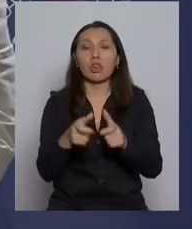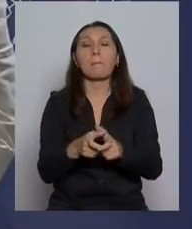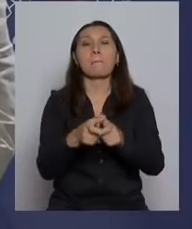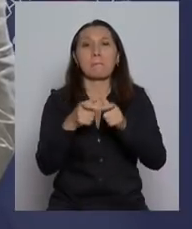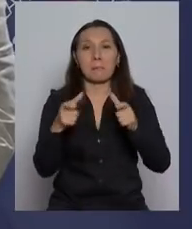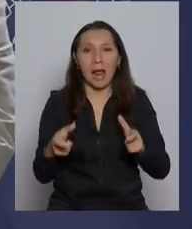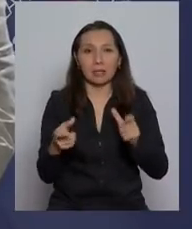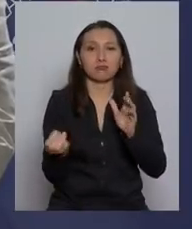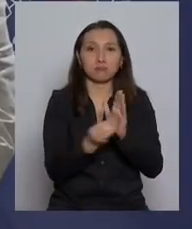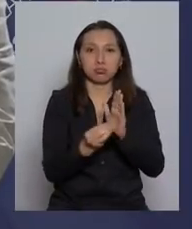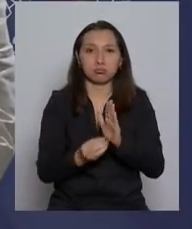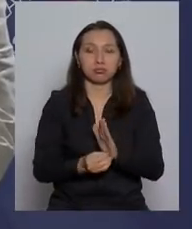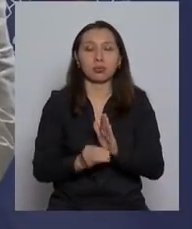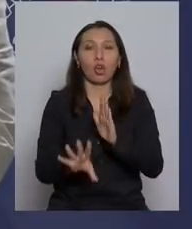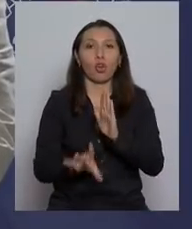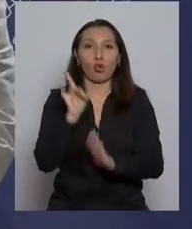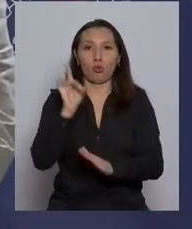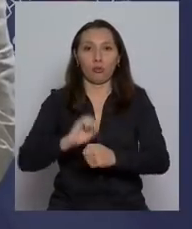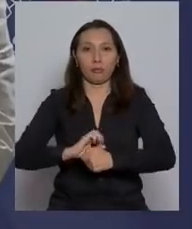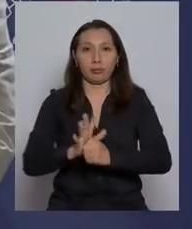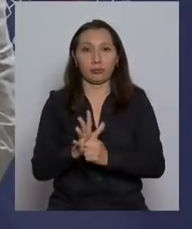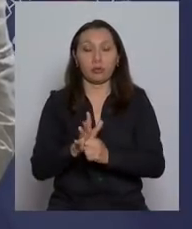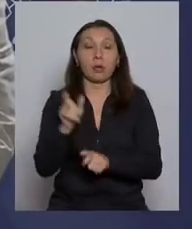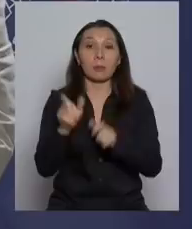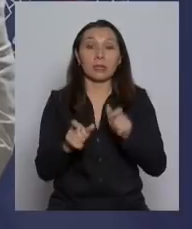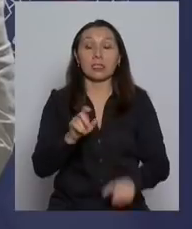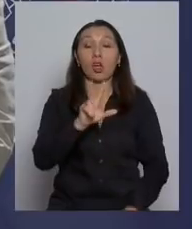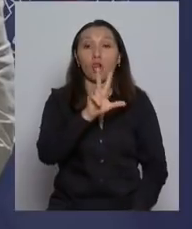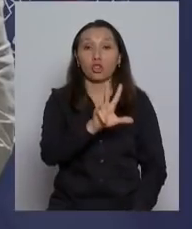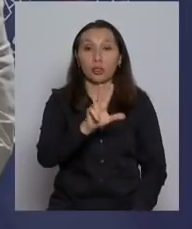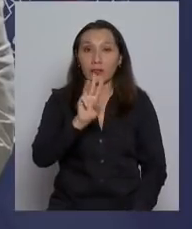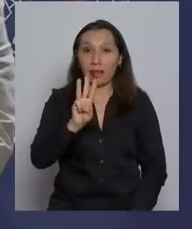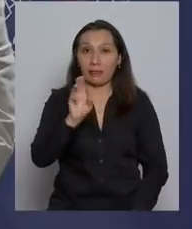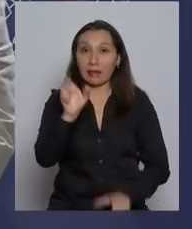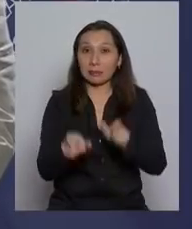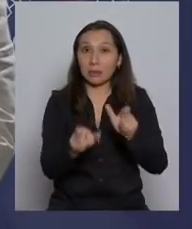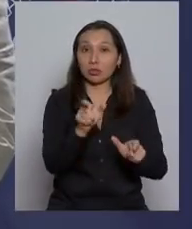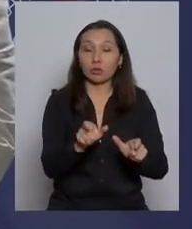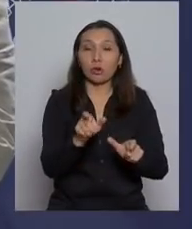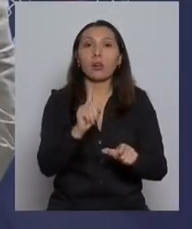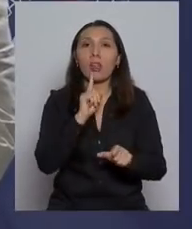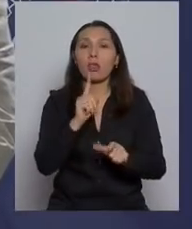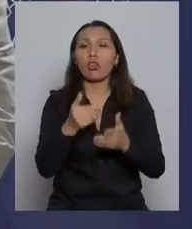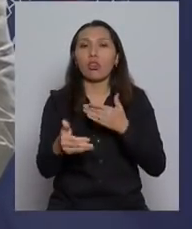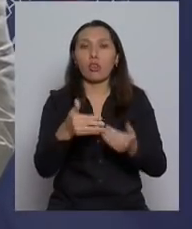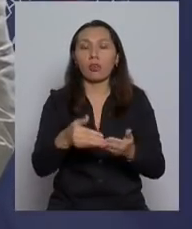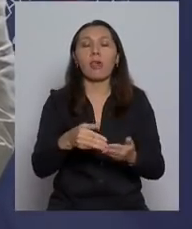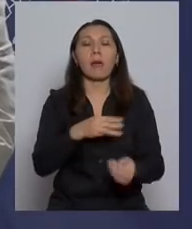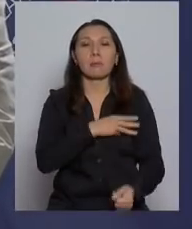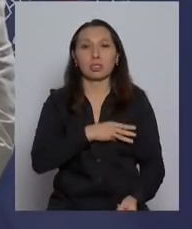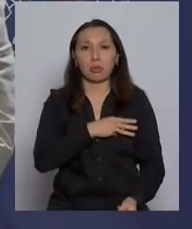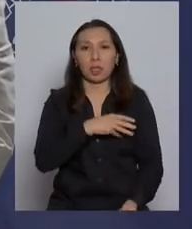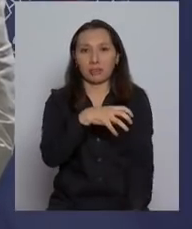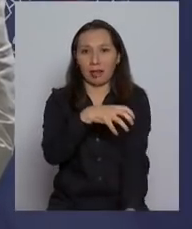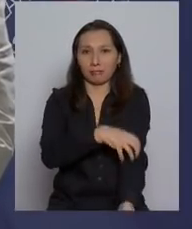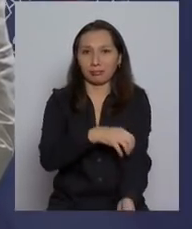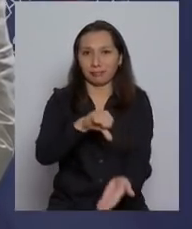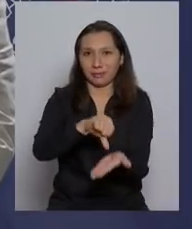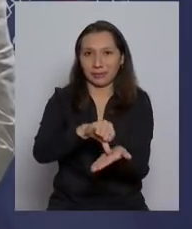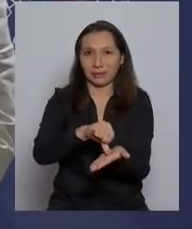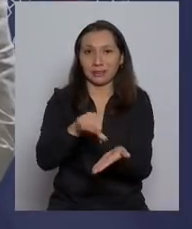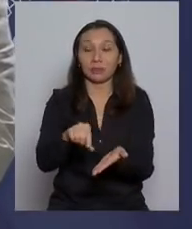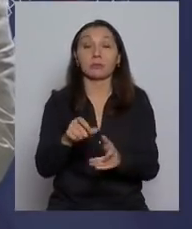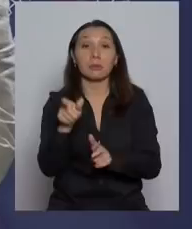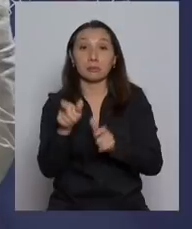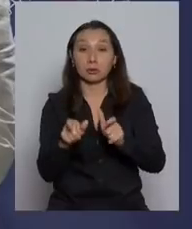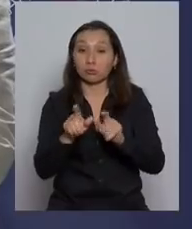nuevos registrados, de los cuales 83 corresponden a la región metropolitana.